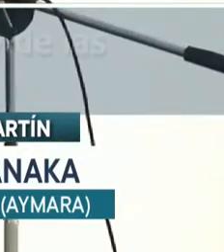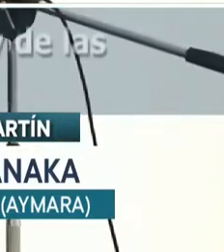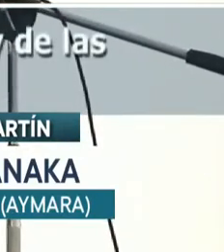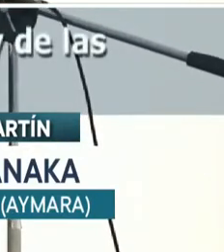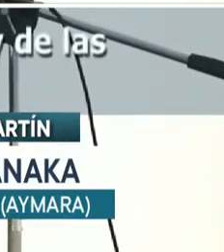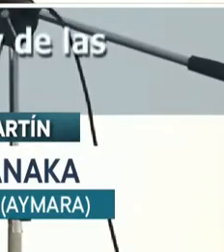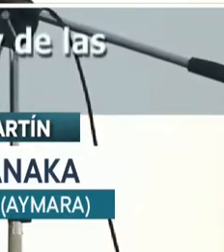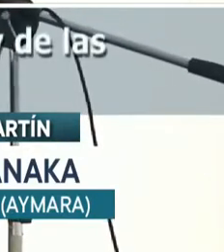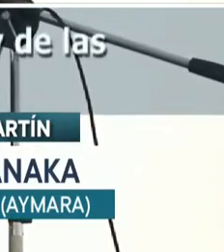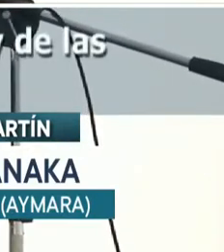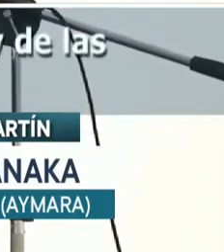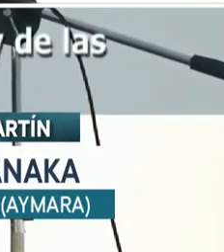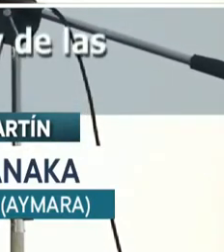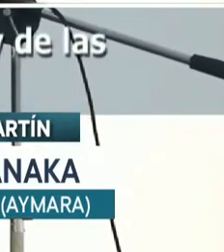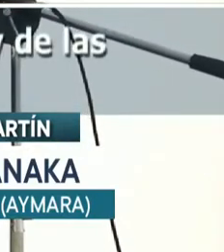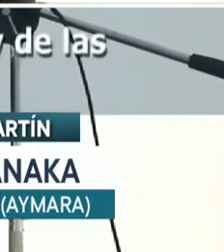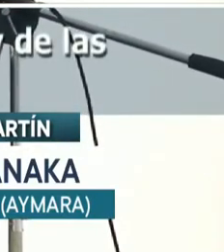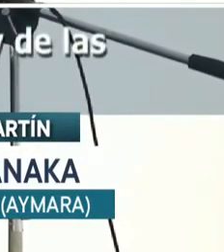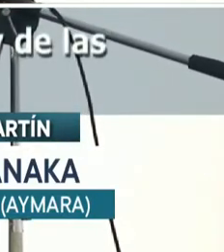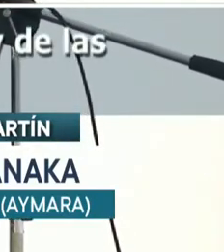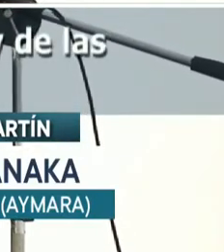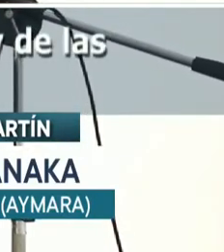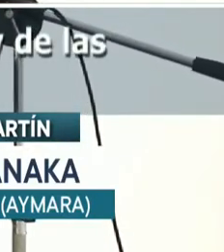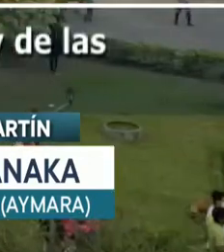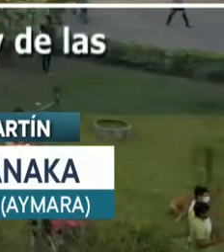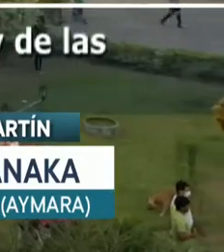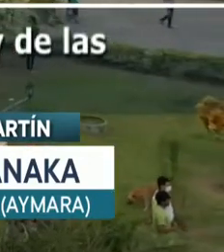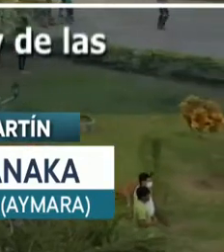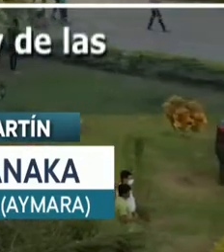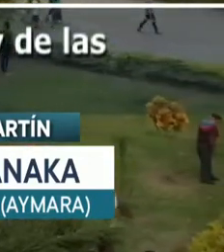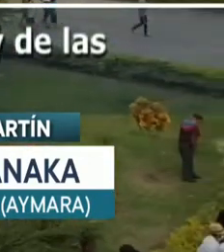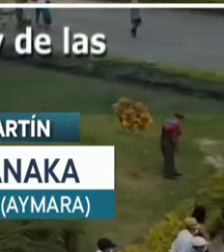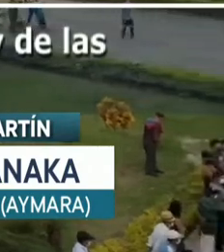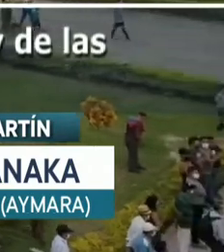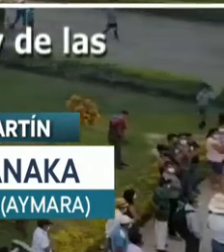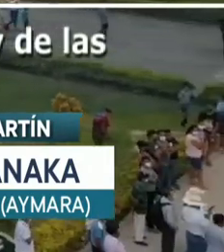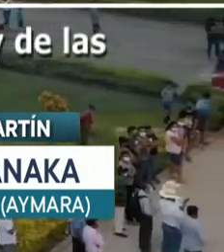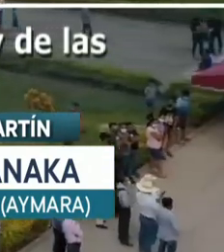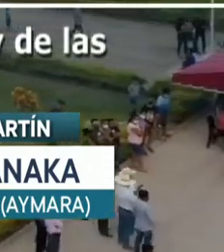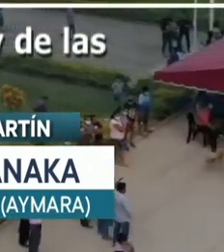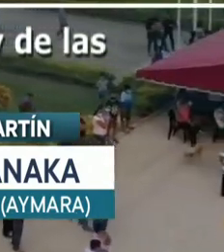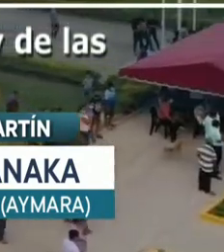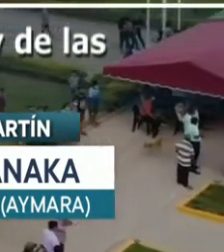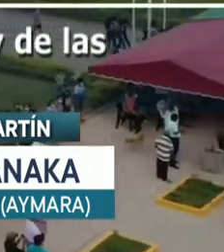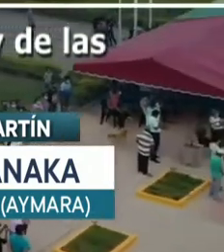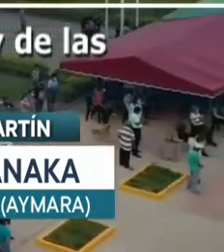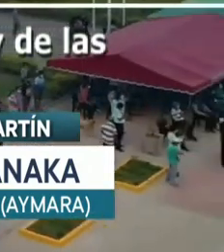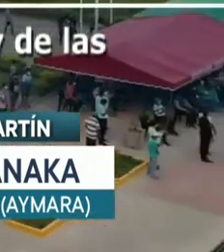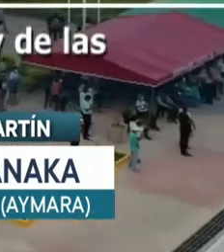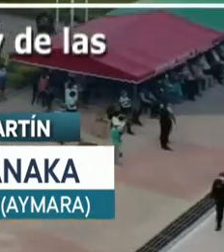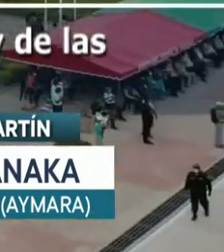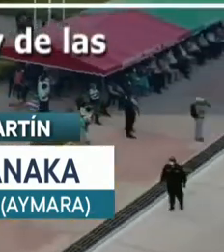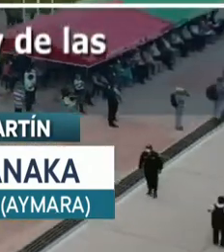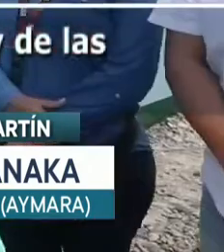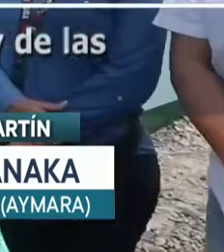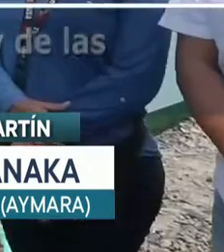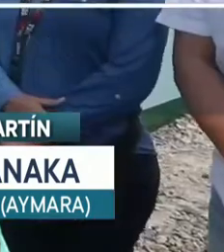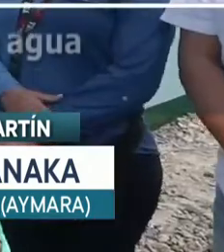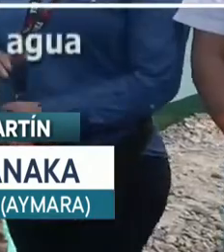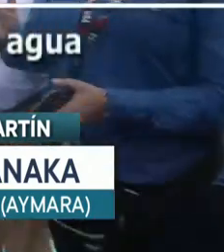Provincia Chacaujitana San Martín Zulka Suyuna, Hisaraña Ukanka Anajautas Awistilla Tunka Ailona